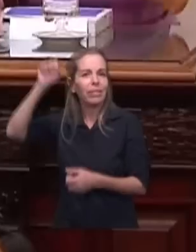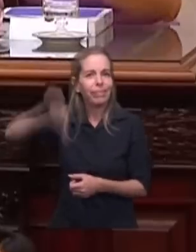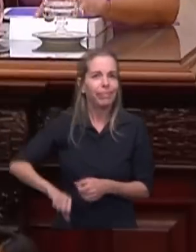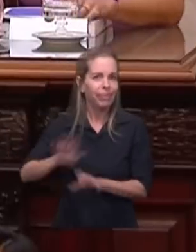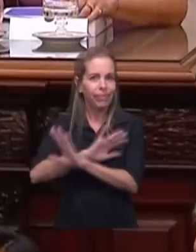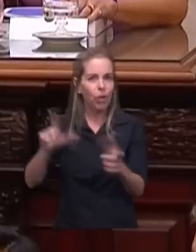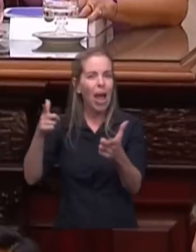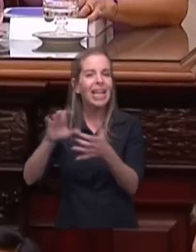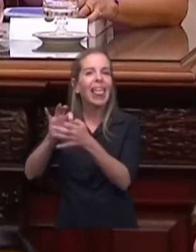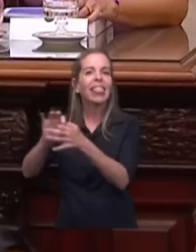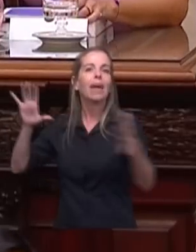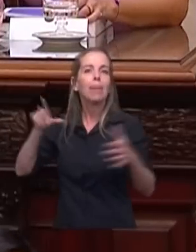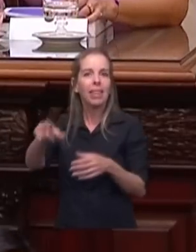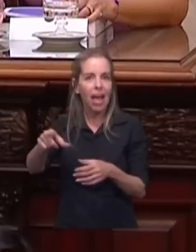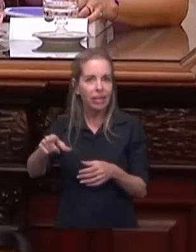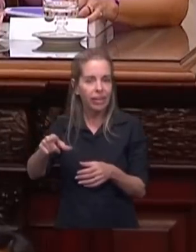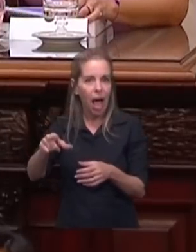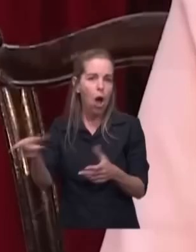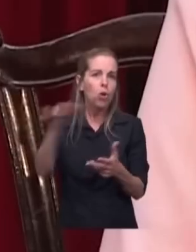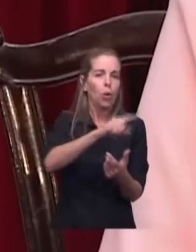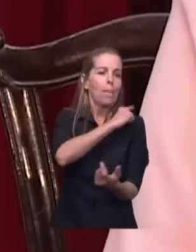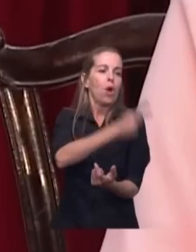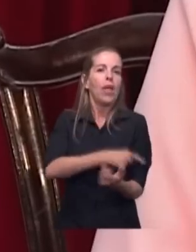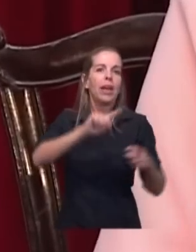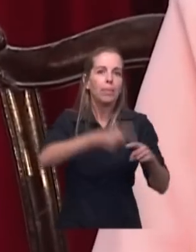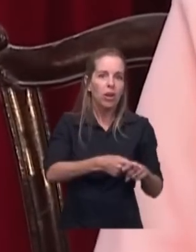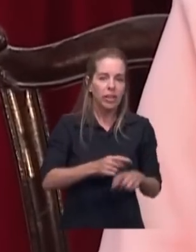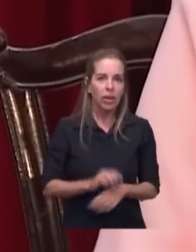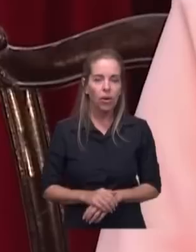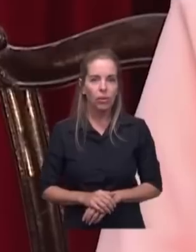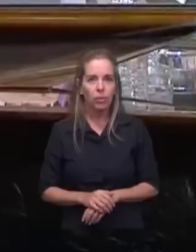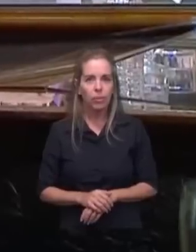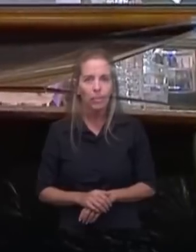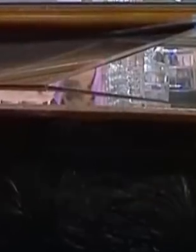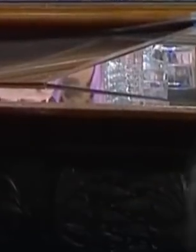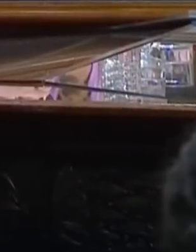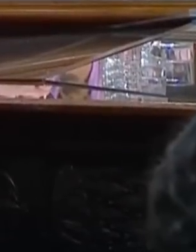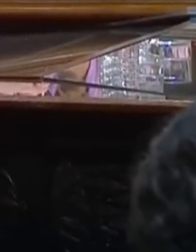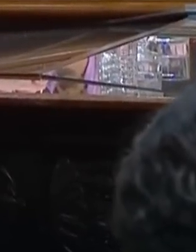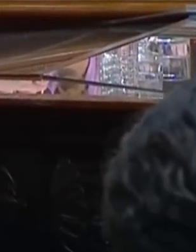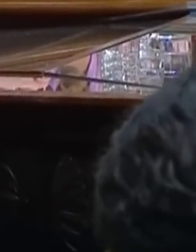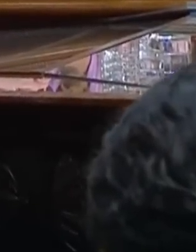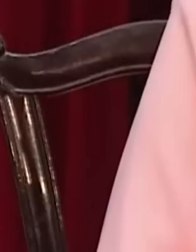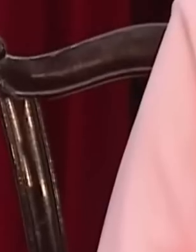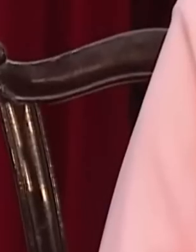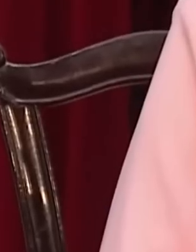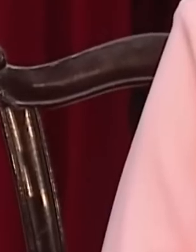independencia requerida frente a los poderes fácticos y políticos. Los